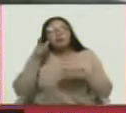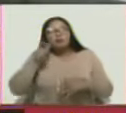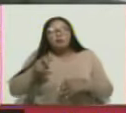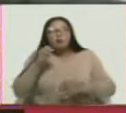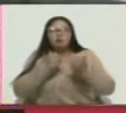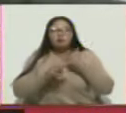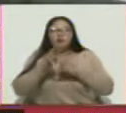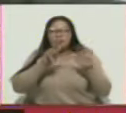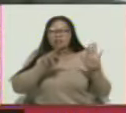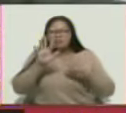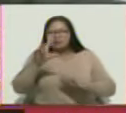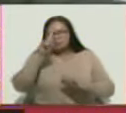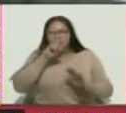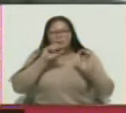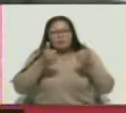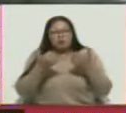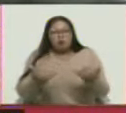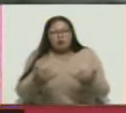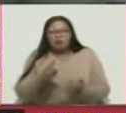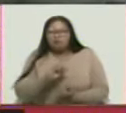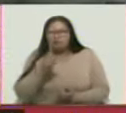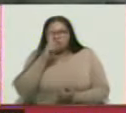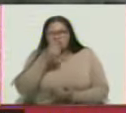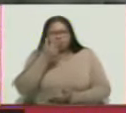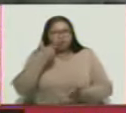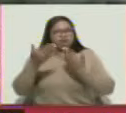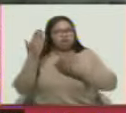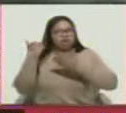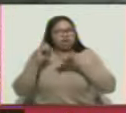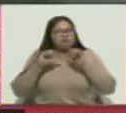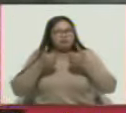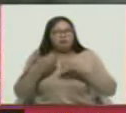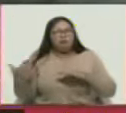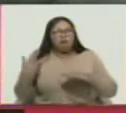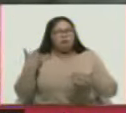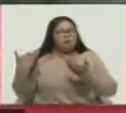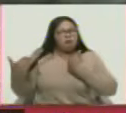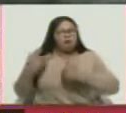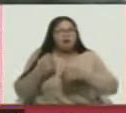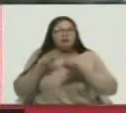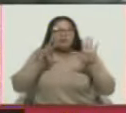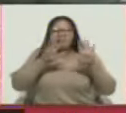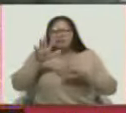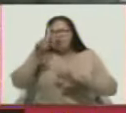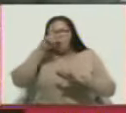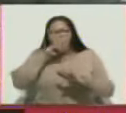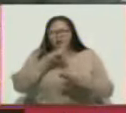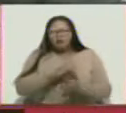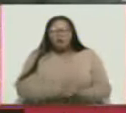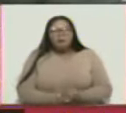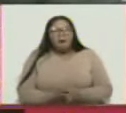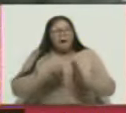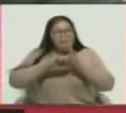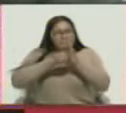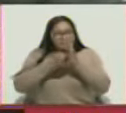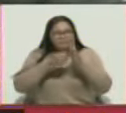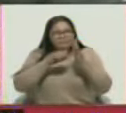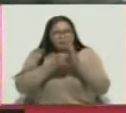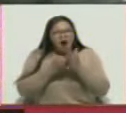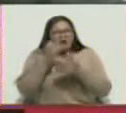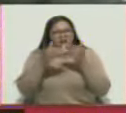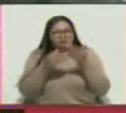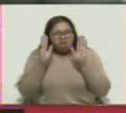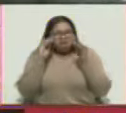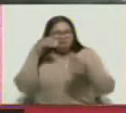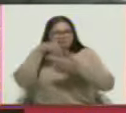años. Esto no empezó ahora, esto tiene antes. Estamos hablando de 75 años de opresión, de